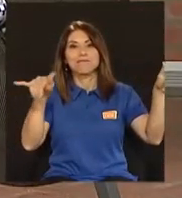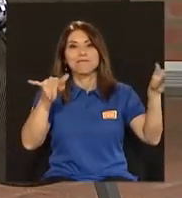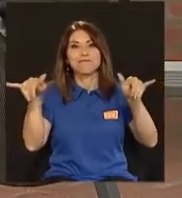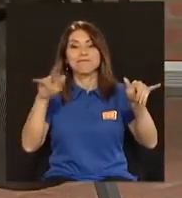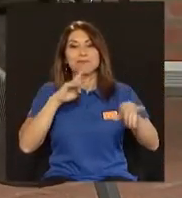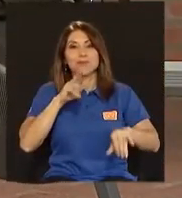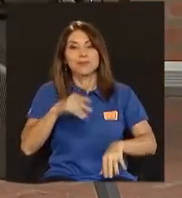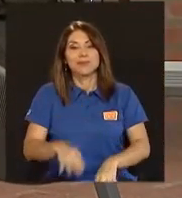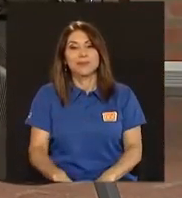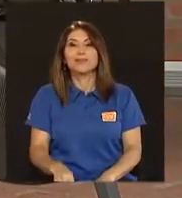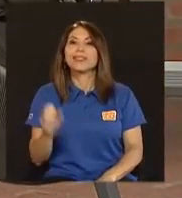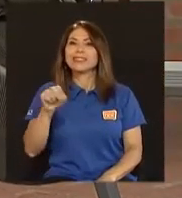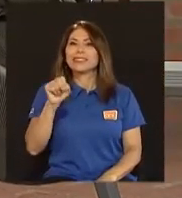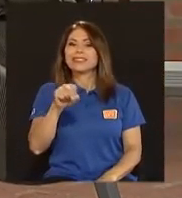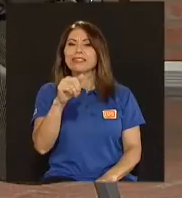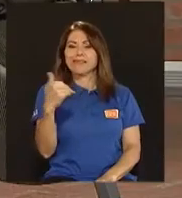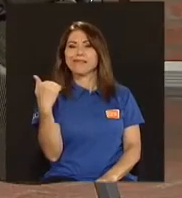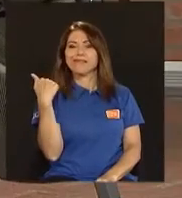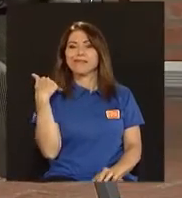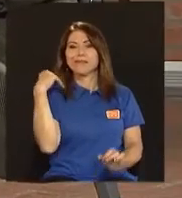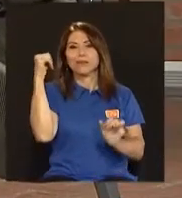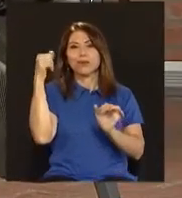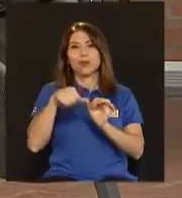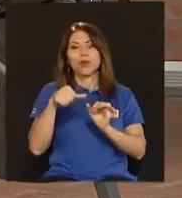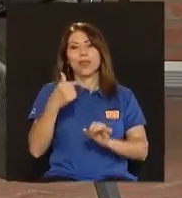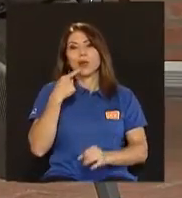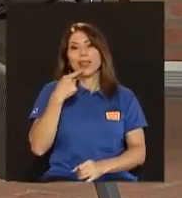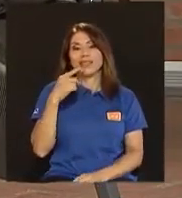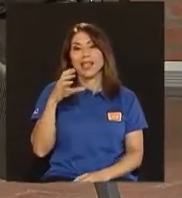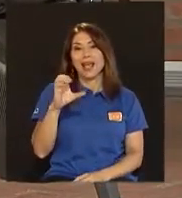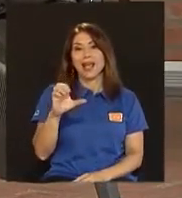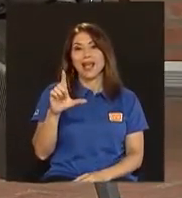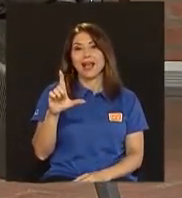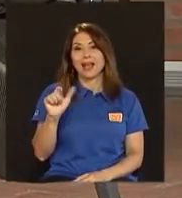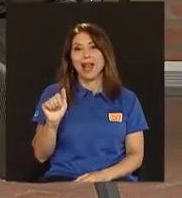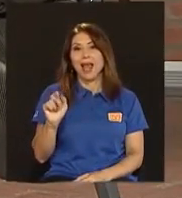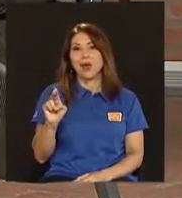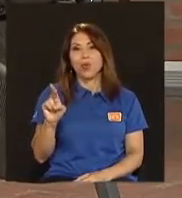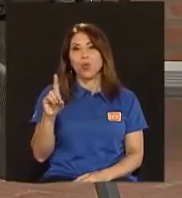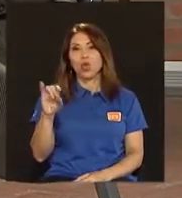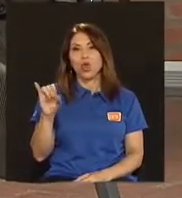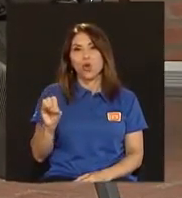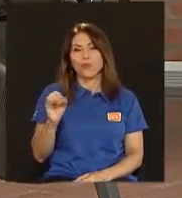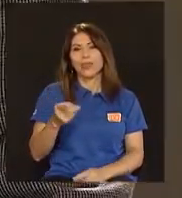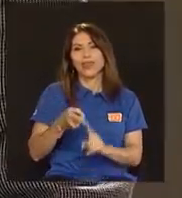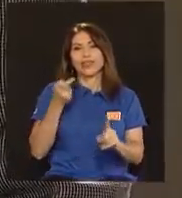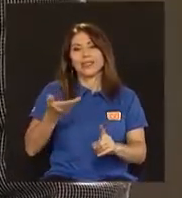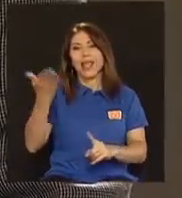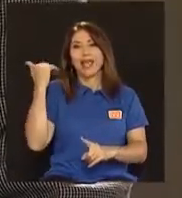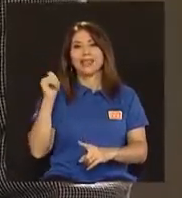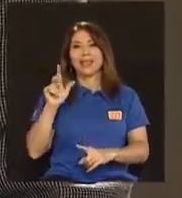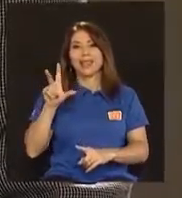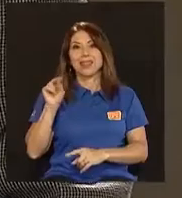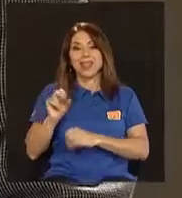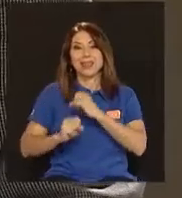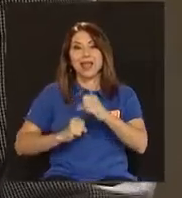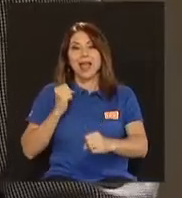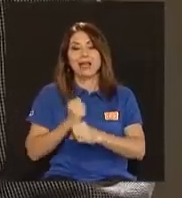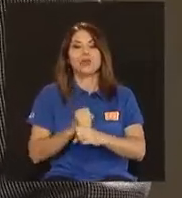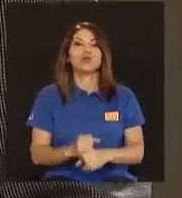eso me, y ahora me recuerdas un poco lo que don Claudio nuevamente nos ha mencionado desde hace 30 años, en cuanto